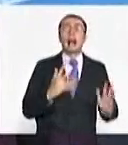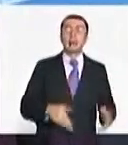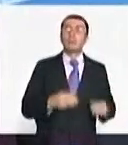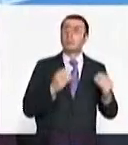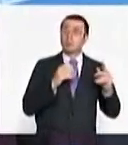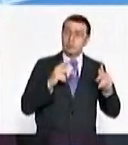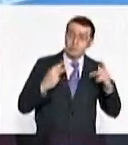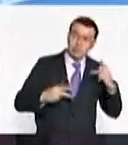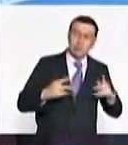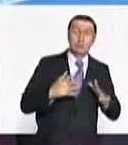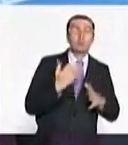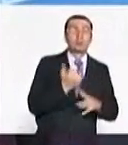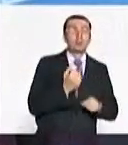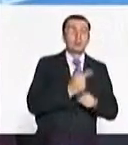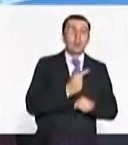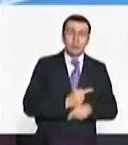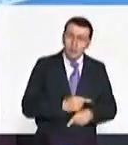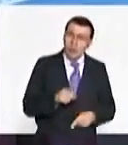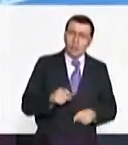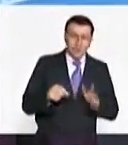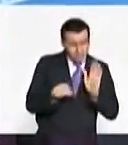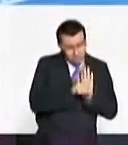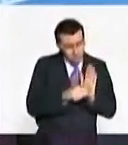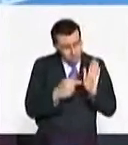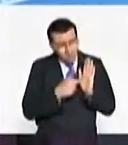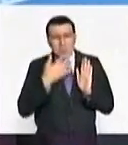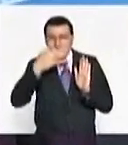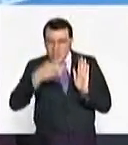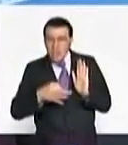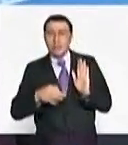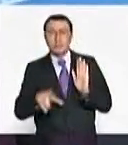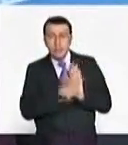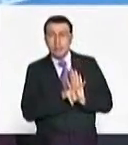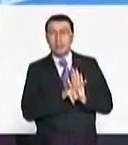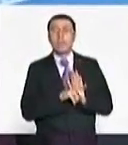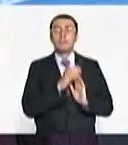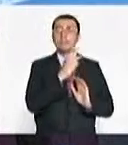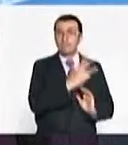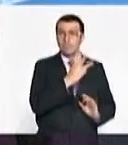ver que esos lotes sí dicen, tienen lo que dicen que tienen. Se llama